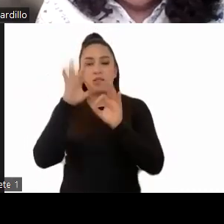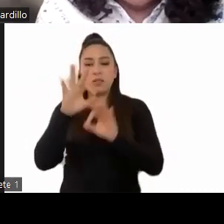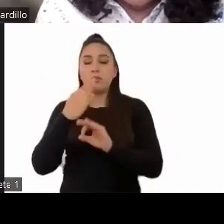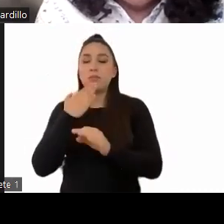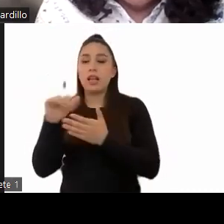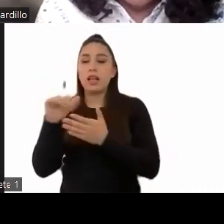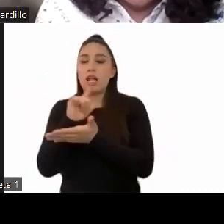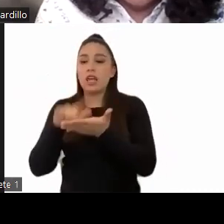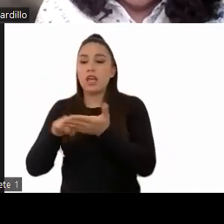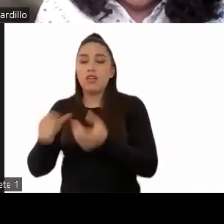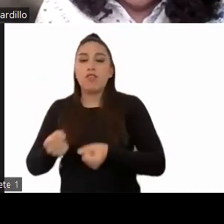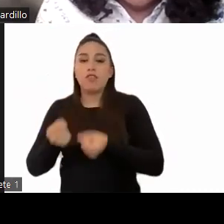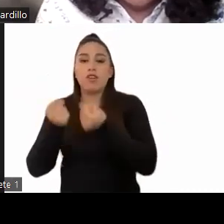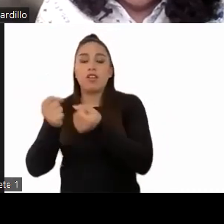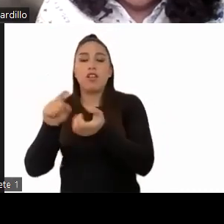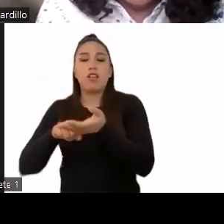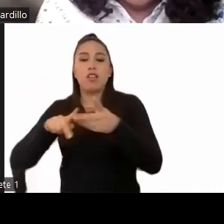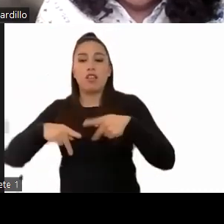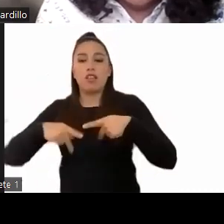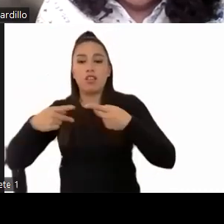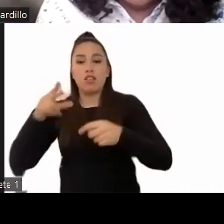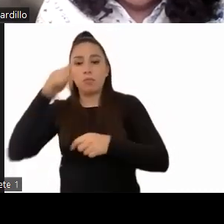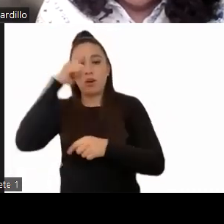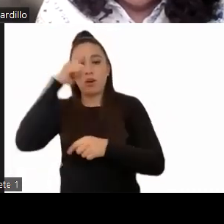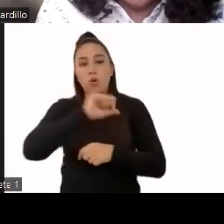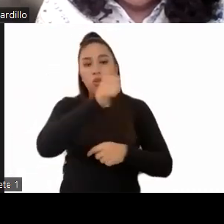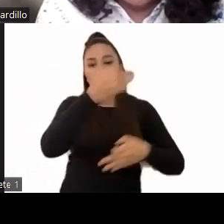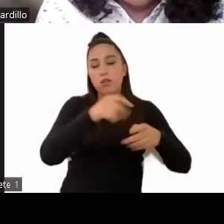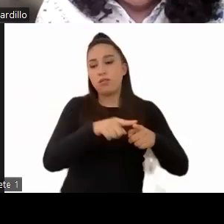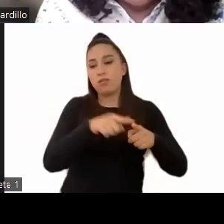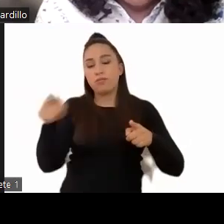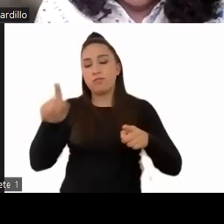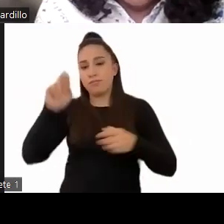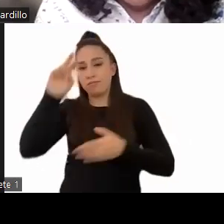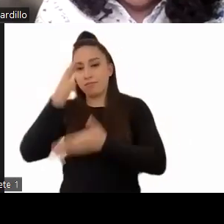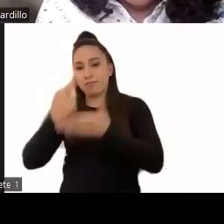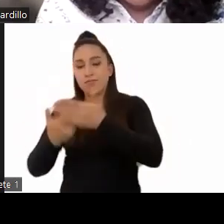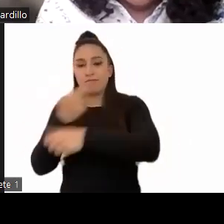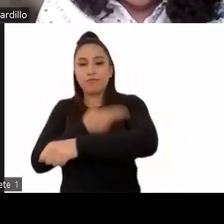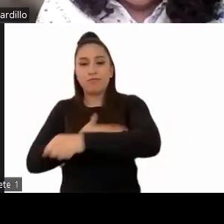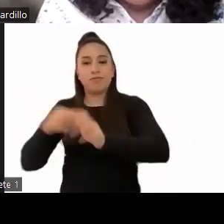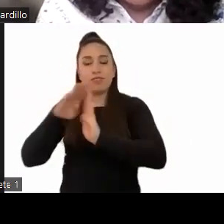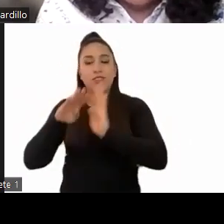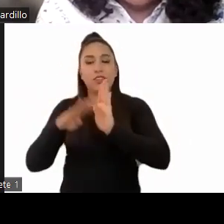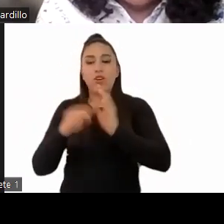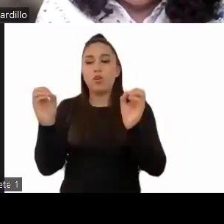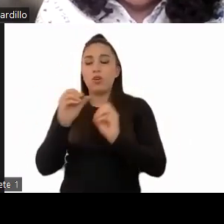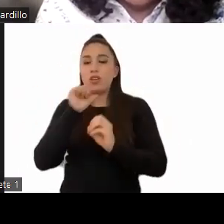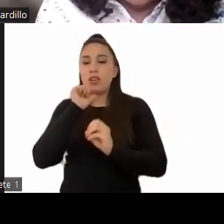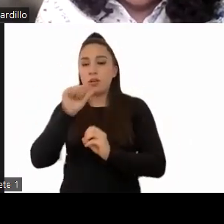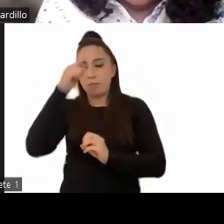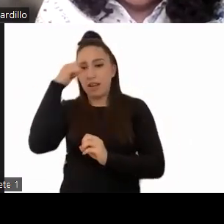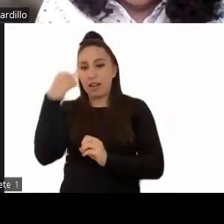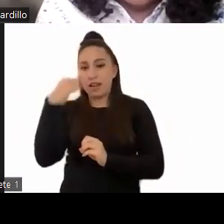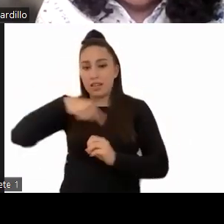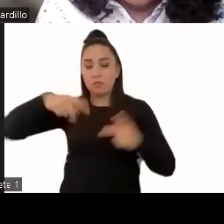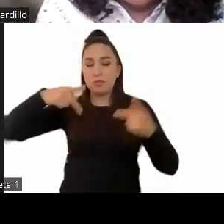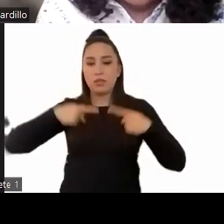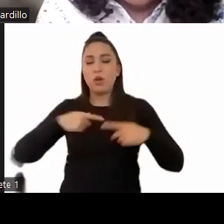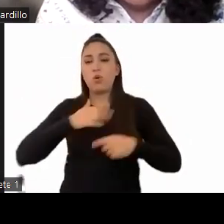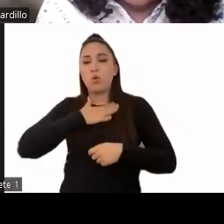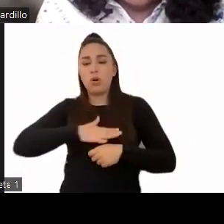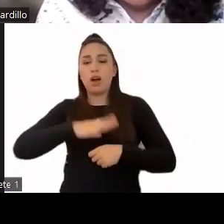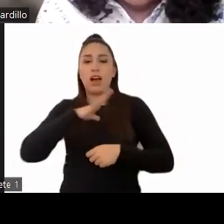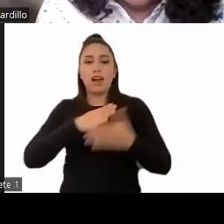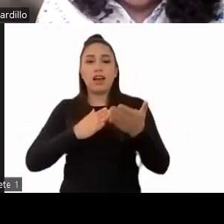sólido que permita garantizar el derecho humano de todas las personas al acceso universal, libre y gratuito al